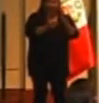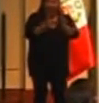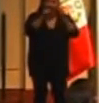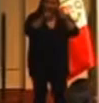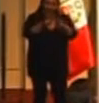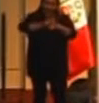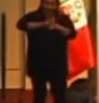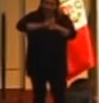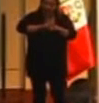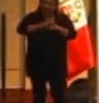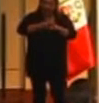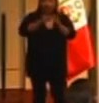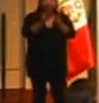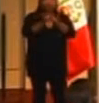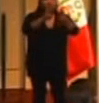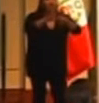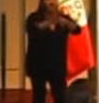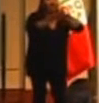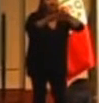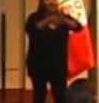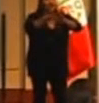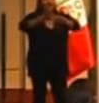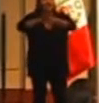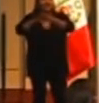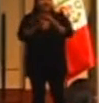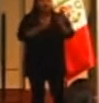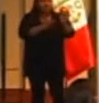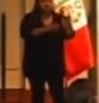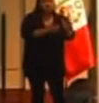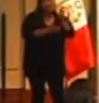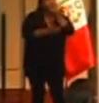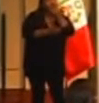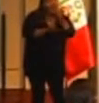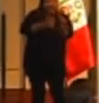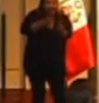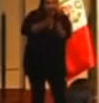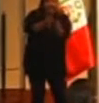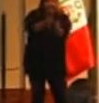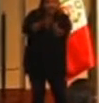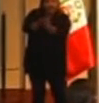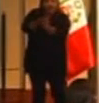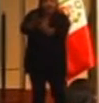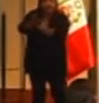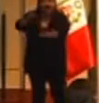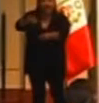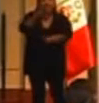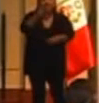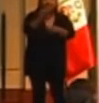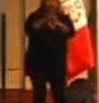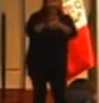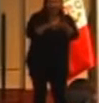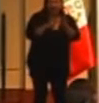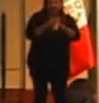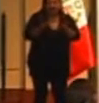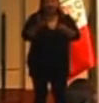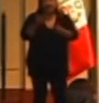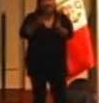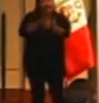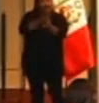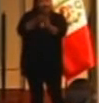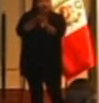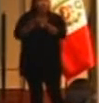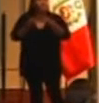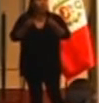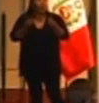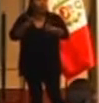ahí comienza la cadena de situaciones que tienen que ser seguidas. Y este banco nos permite hacer ese seguimiento. Porque